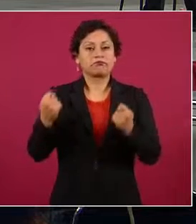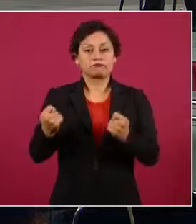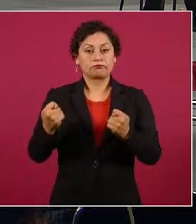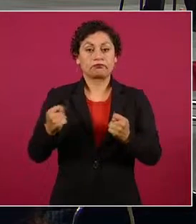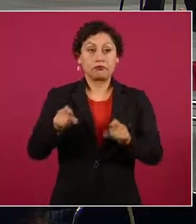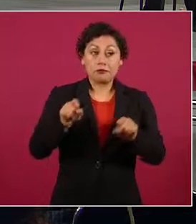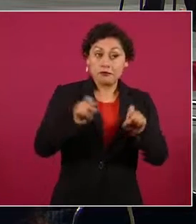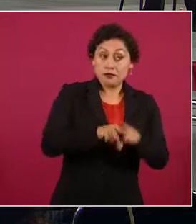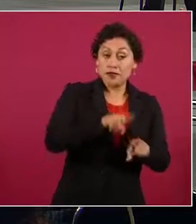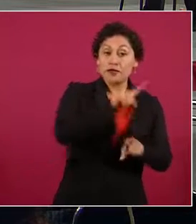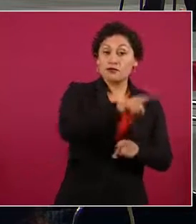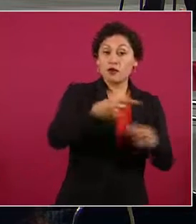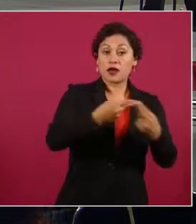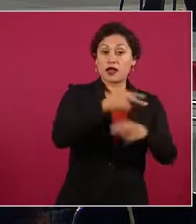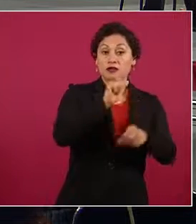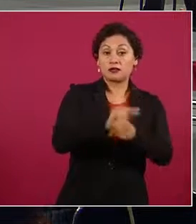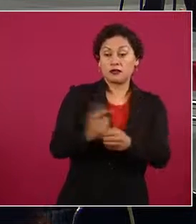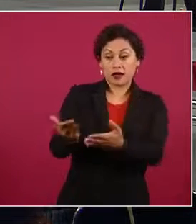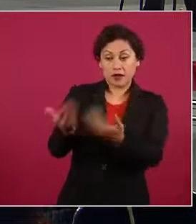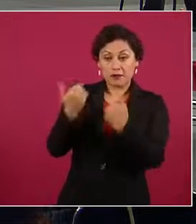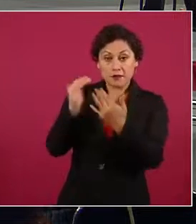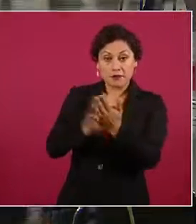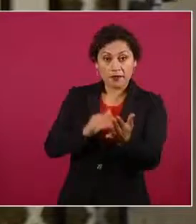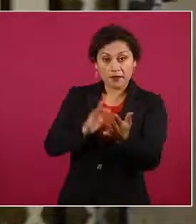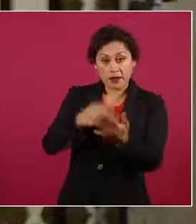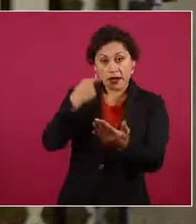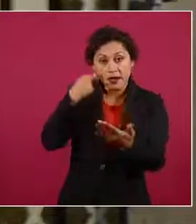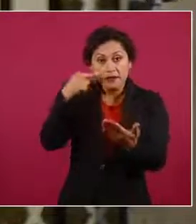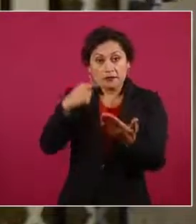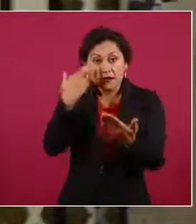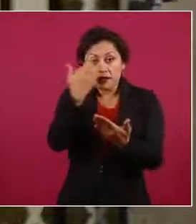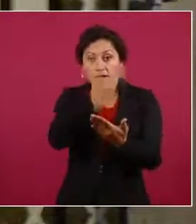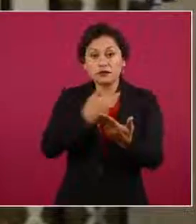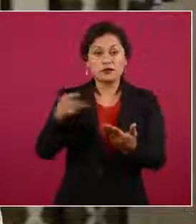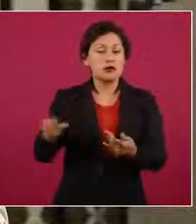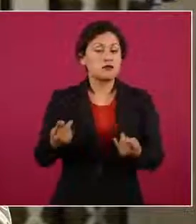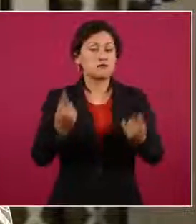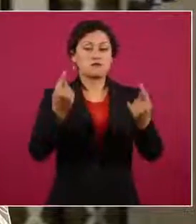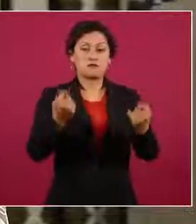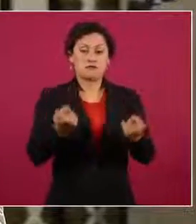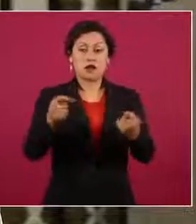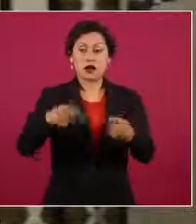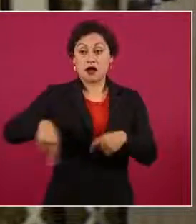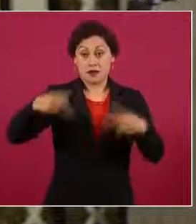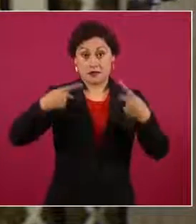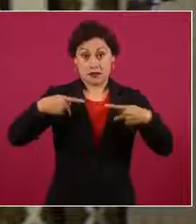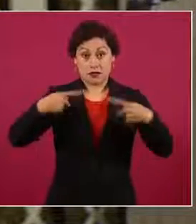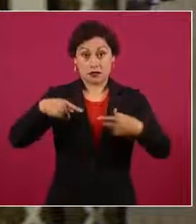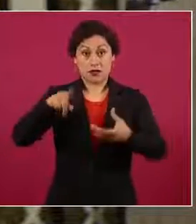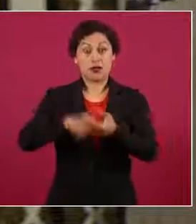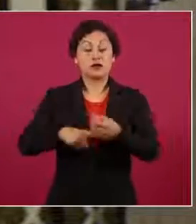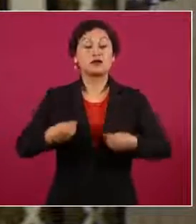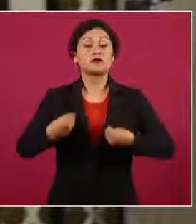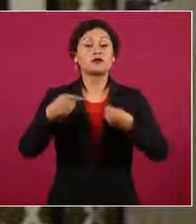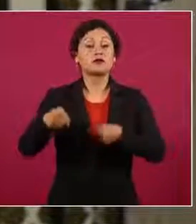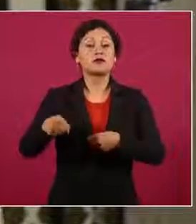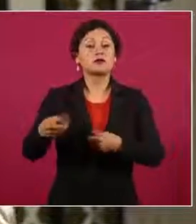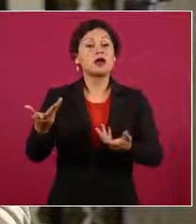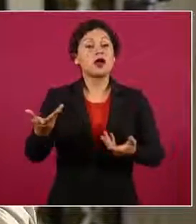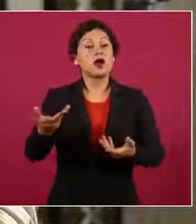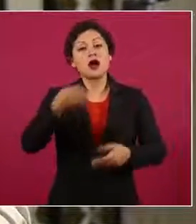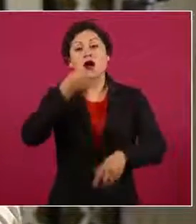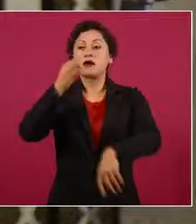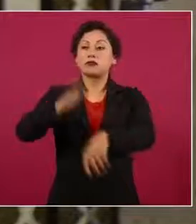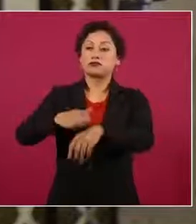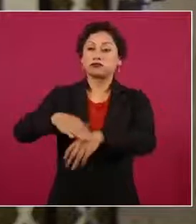que le ha solicitado el propio Registro Agrario Nacional para verificar los demás puntos. Los ejidatarios tuvieron que ampararse y un juez de distrito ordenó